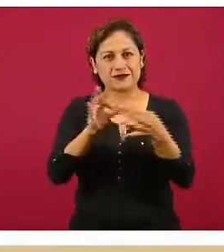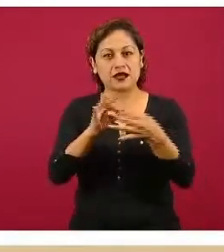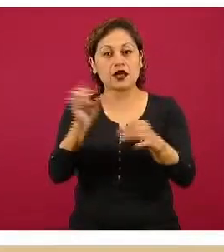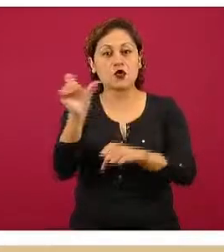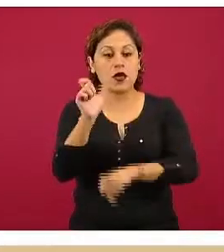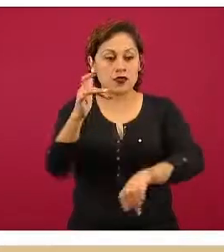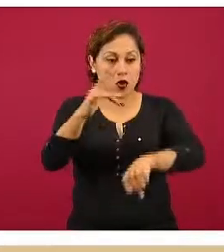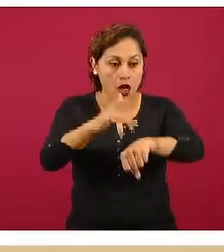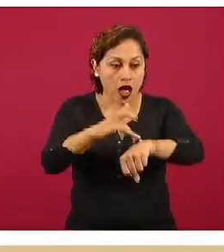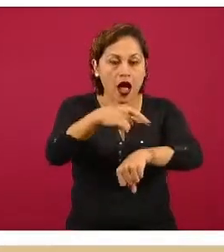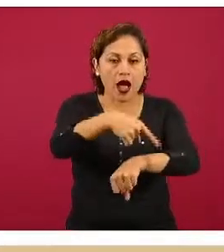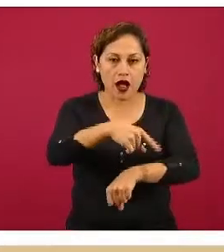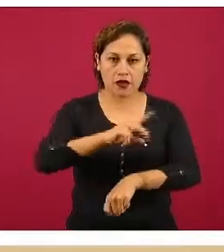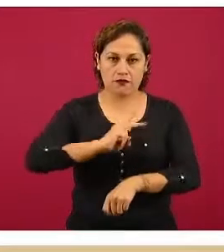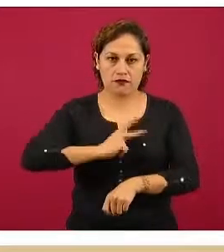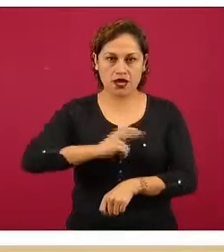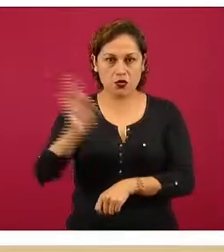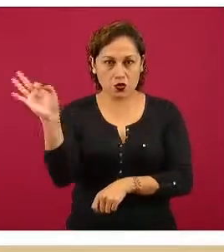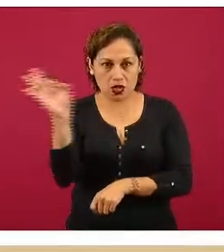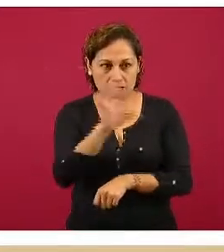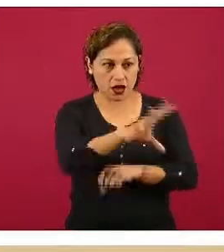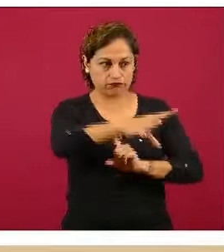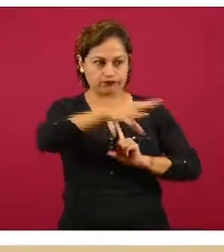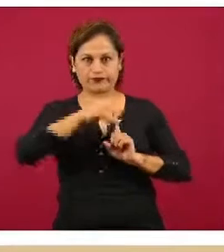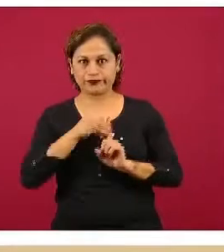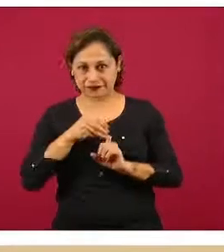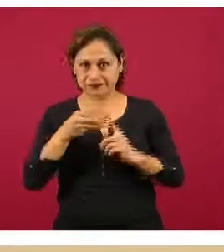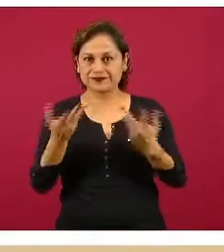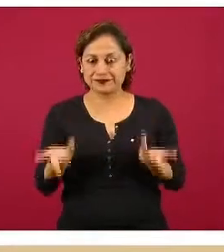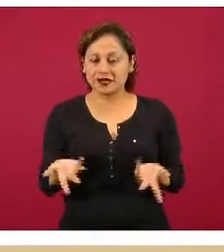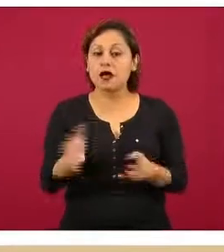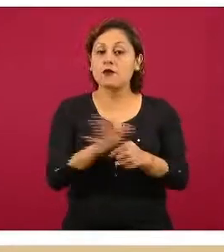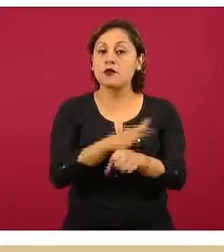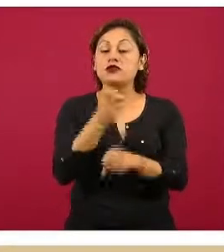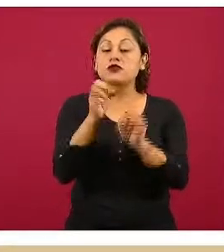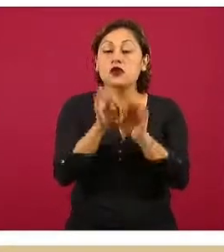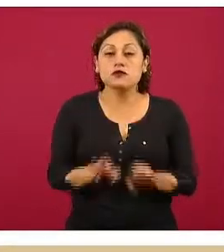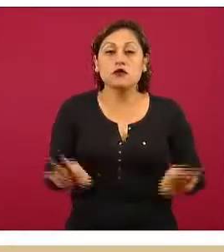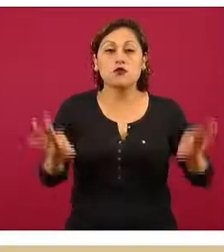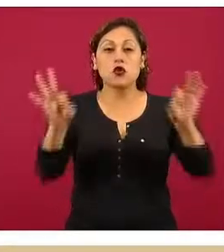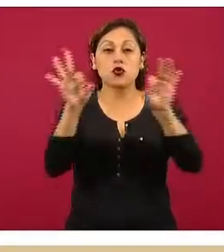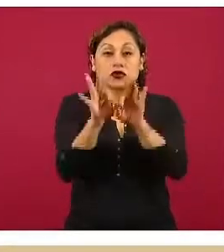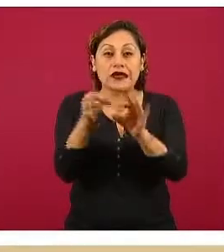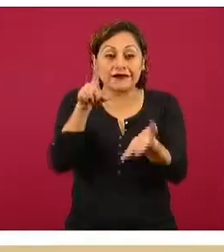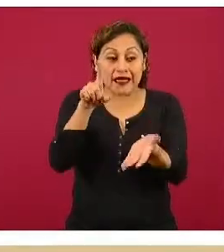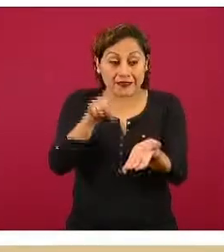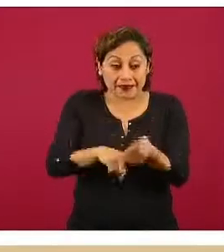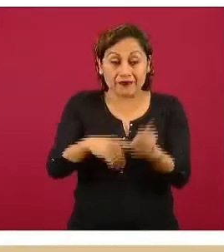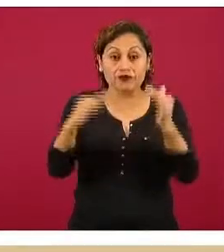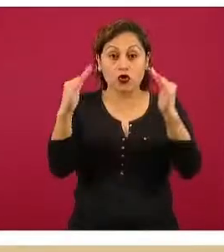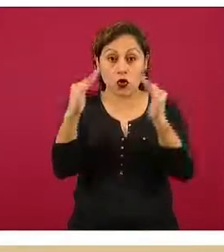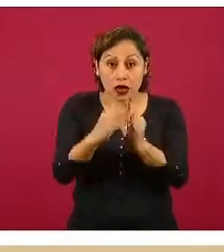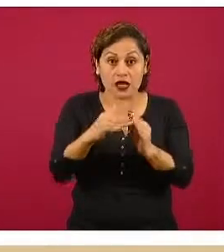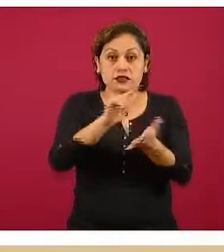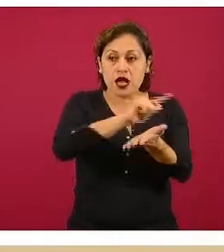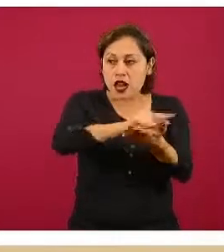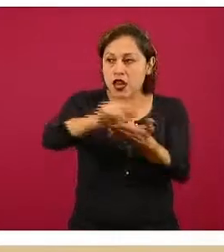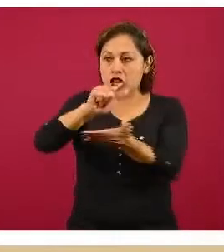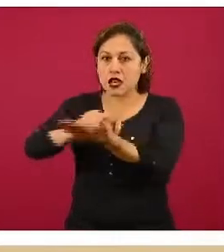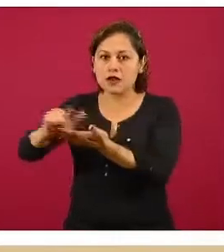pueden estar contaminadas. Entonces es importante que limpiemos las superficies, como por ejemplo los barandales,